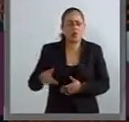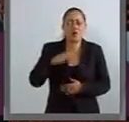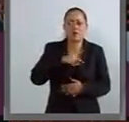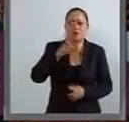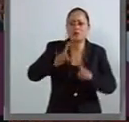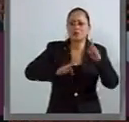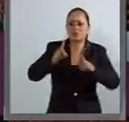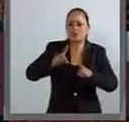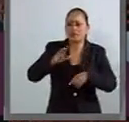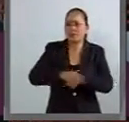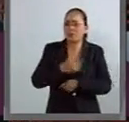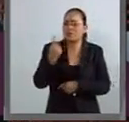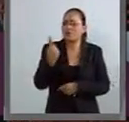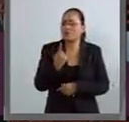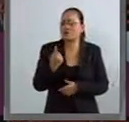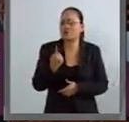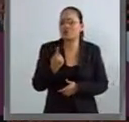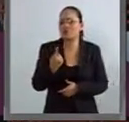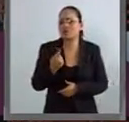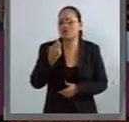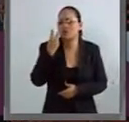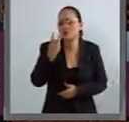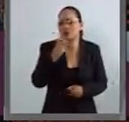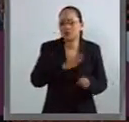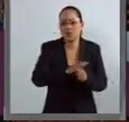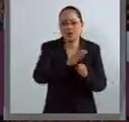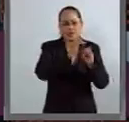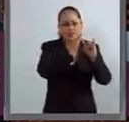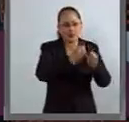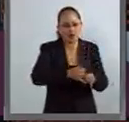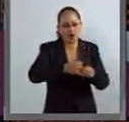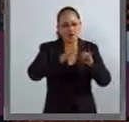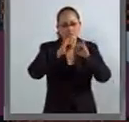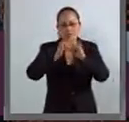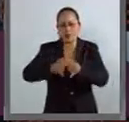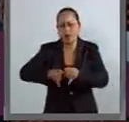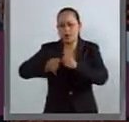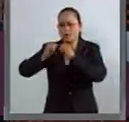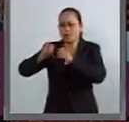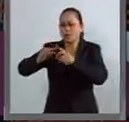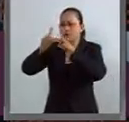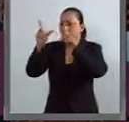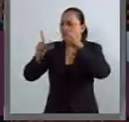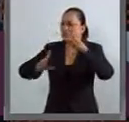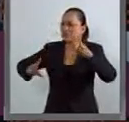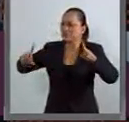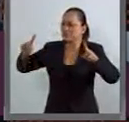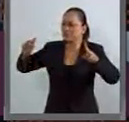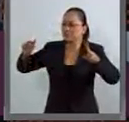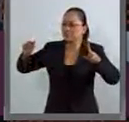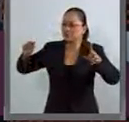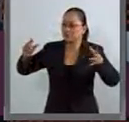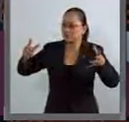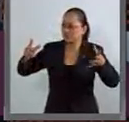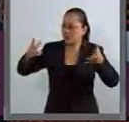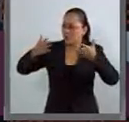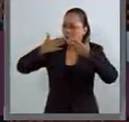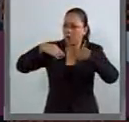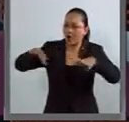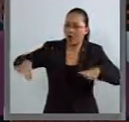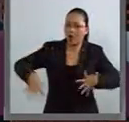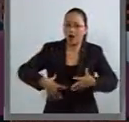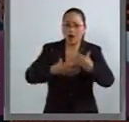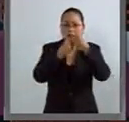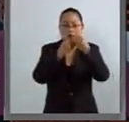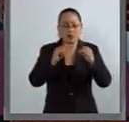¿y por qué esa suma de prestigios individuales a lo largo del territorio nacional no suman a